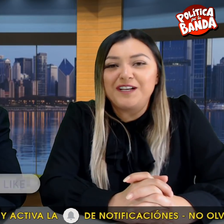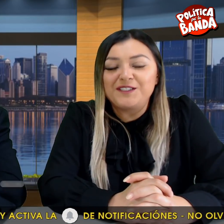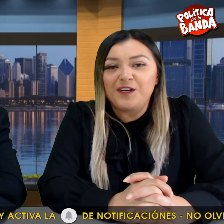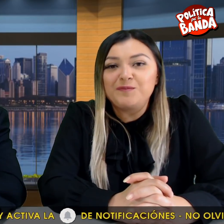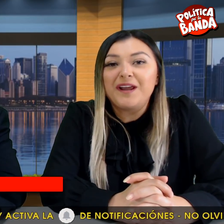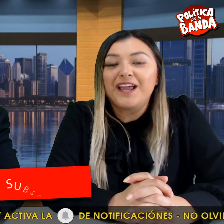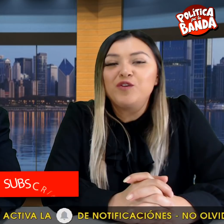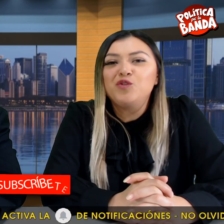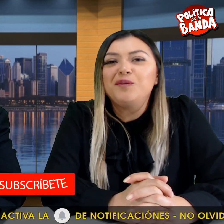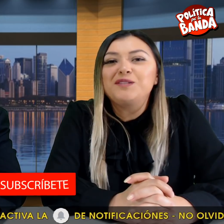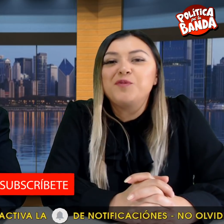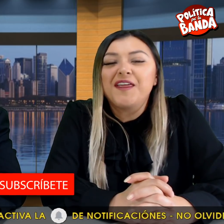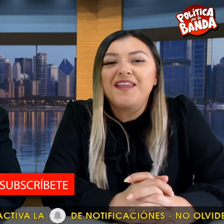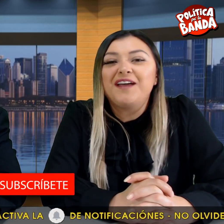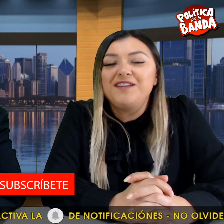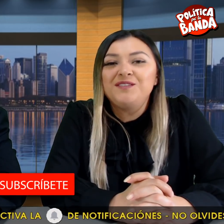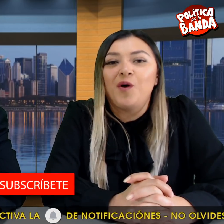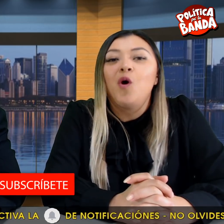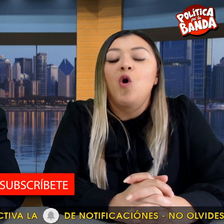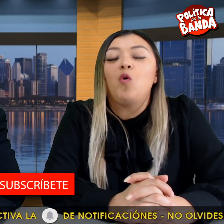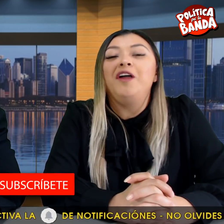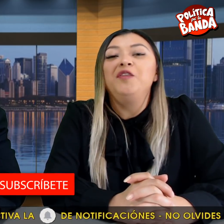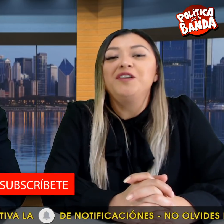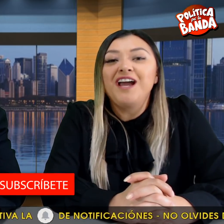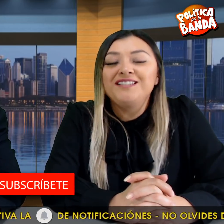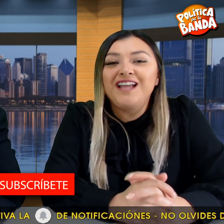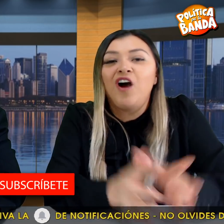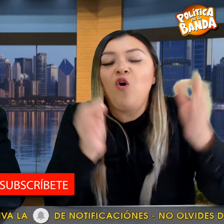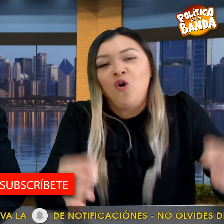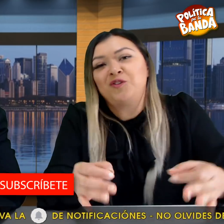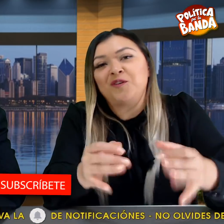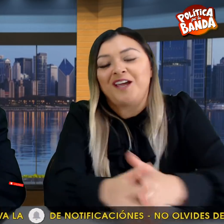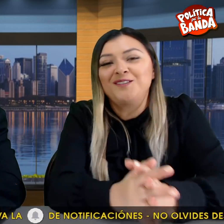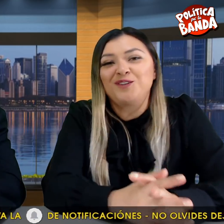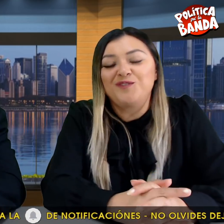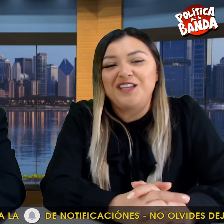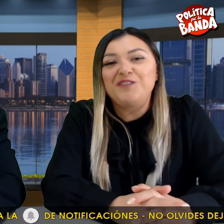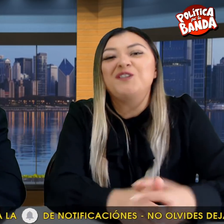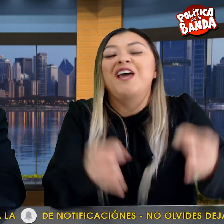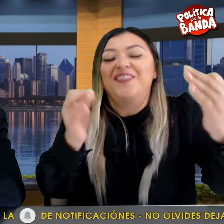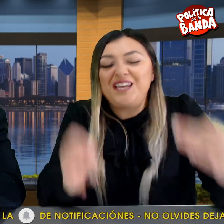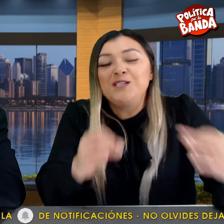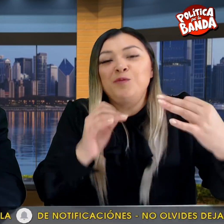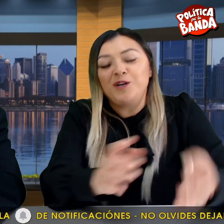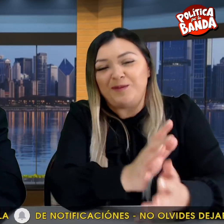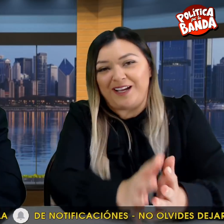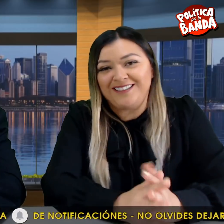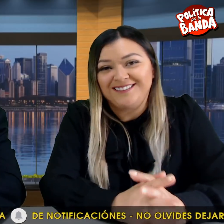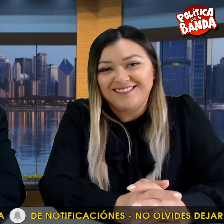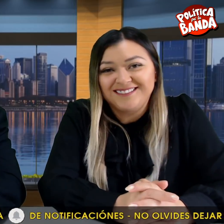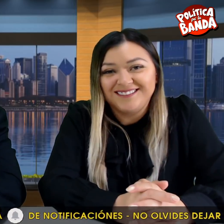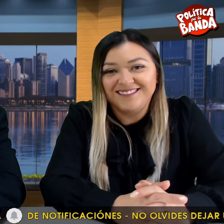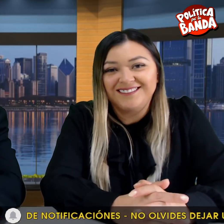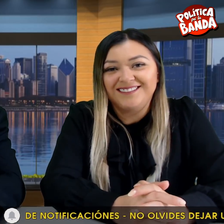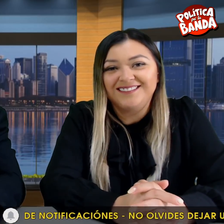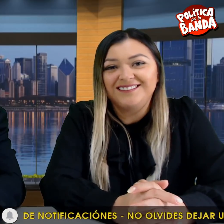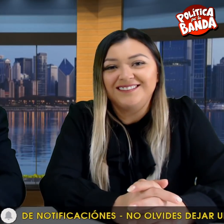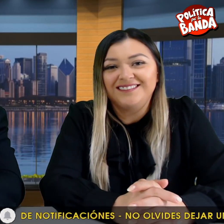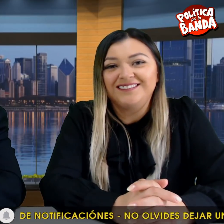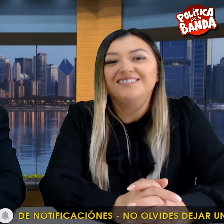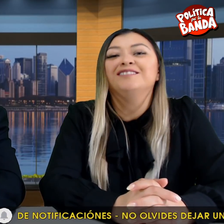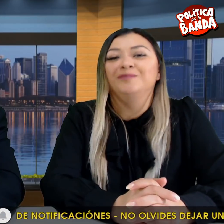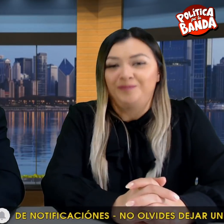de notificaciones para que YouTube les pueda dar aviso cuando ya está otro de estos videos disponible. Para